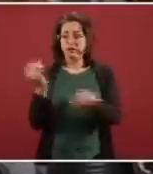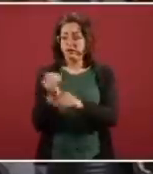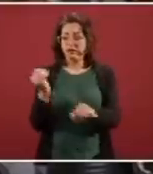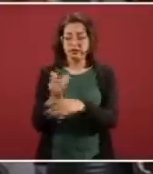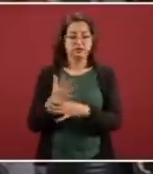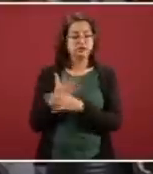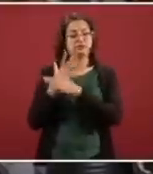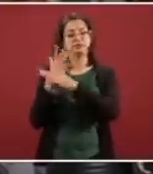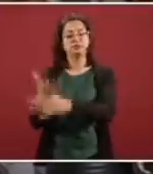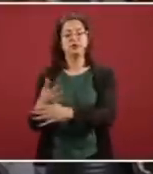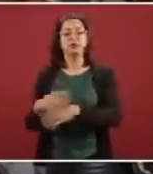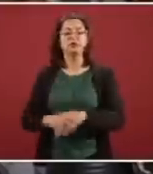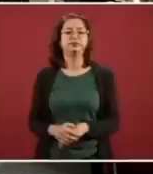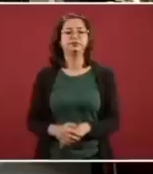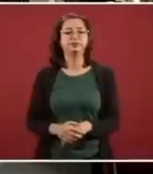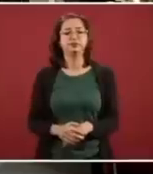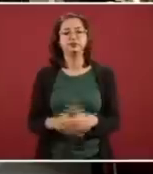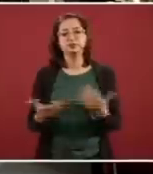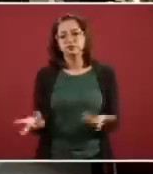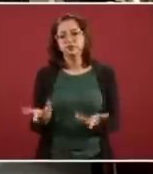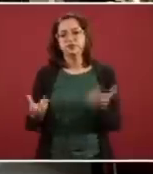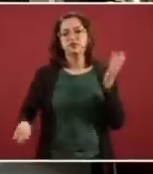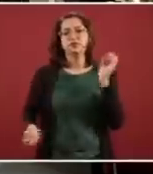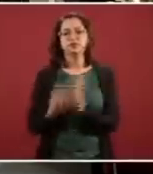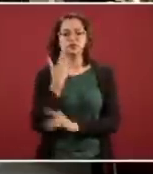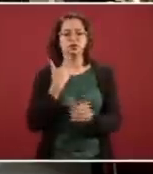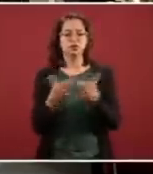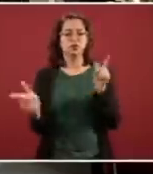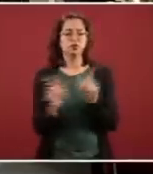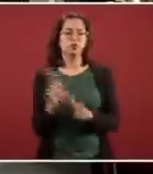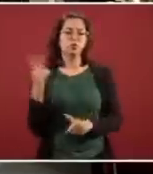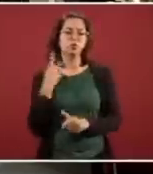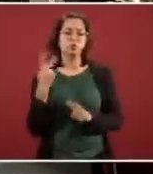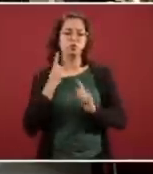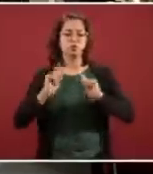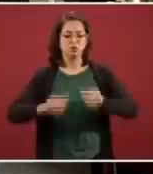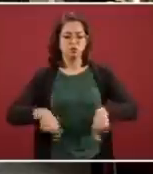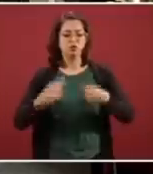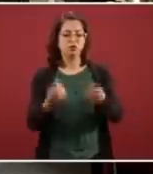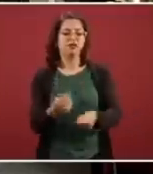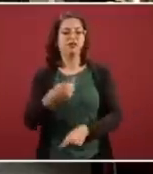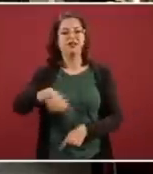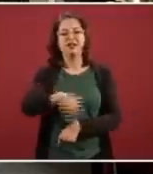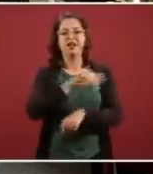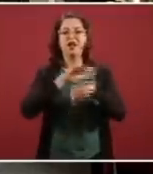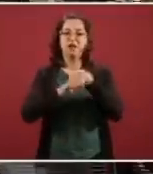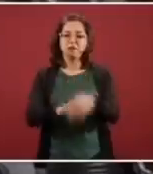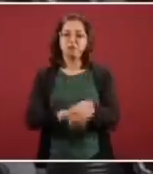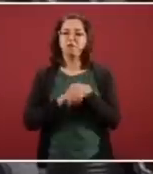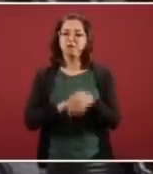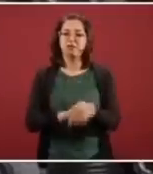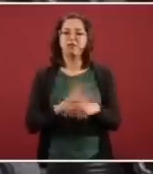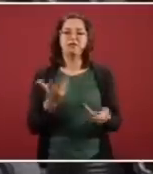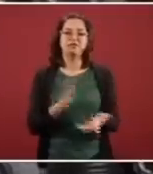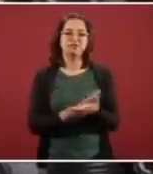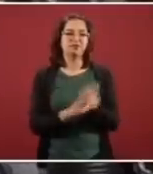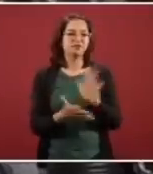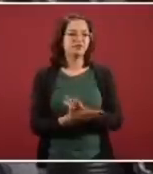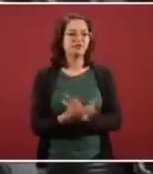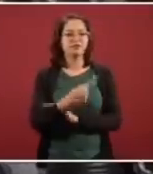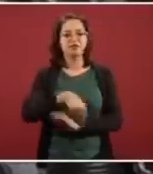error darle una constancia a un nuevo partido político de los amigos del amigo del Chapo